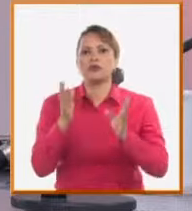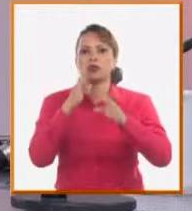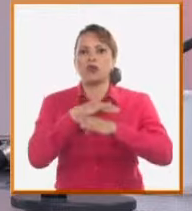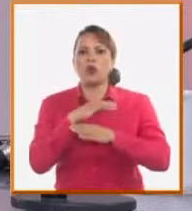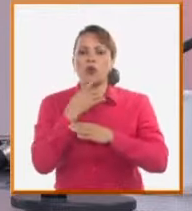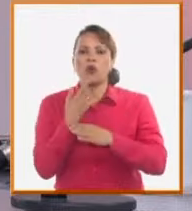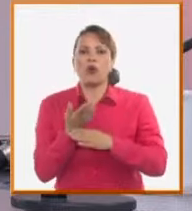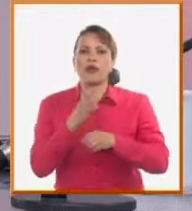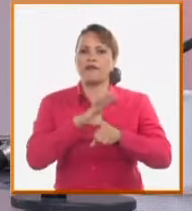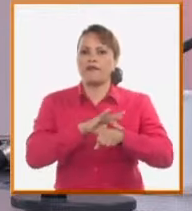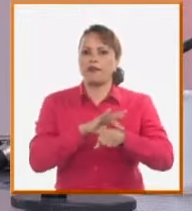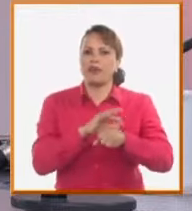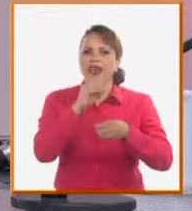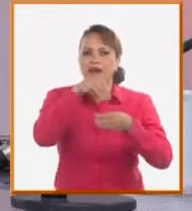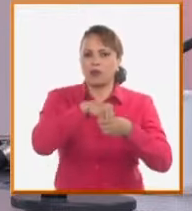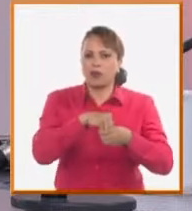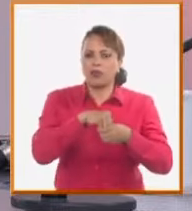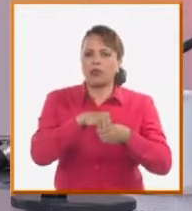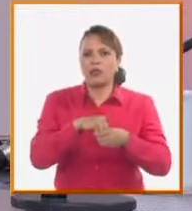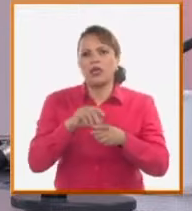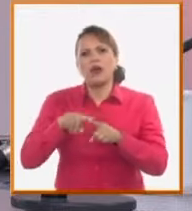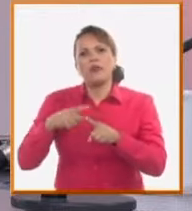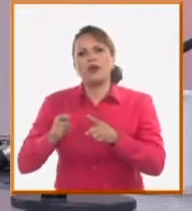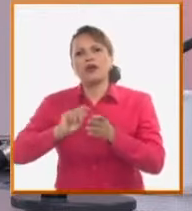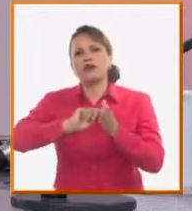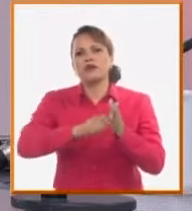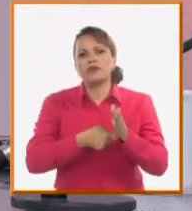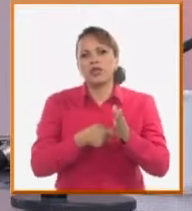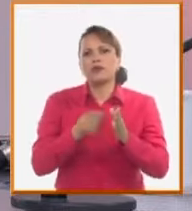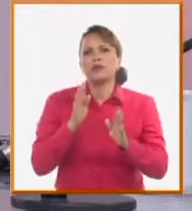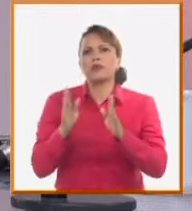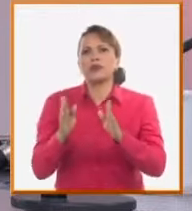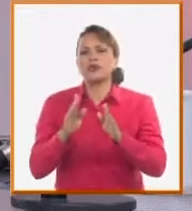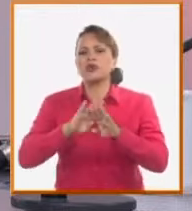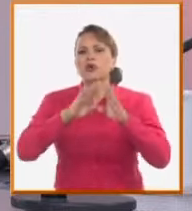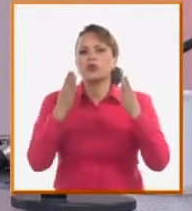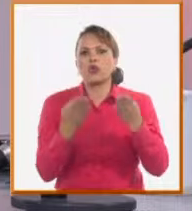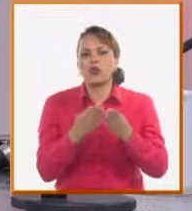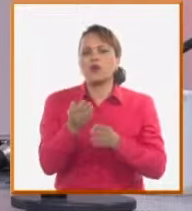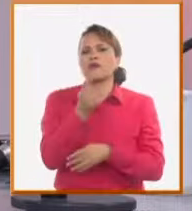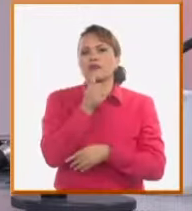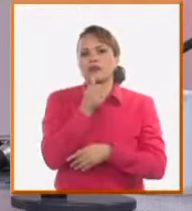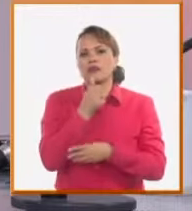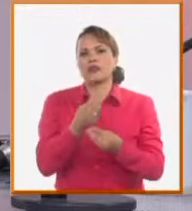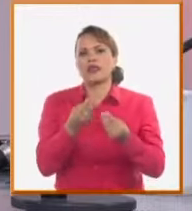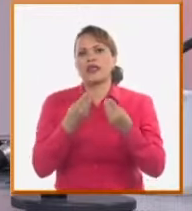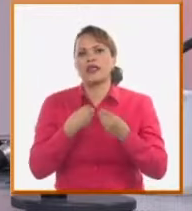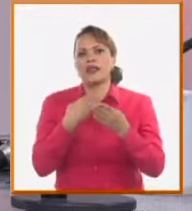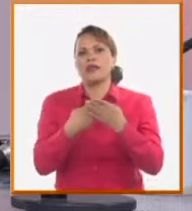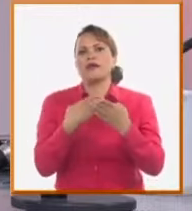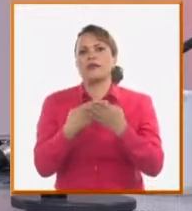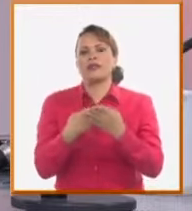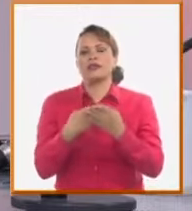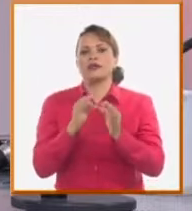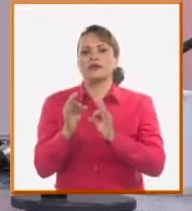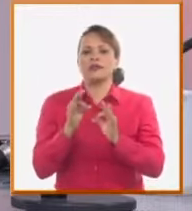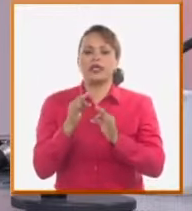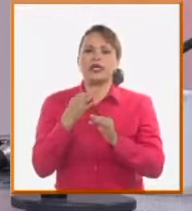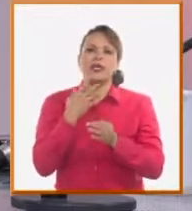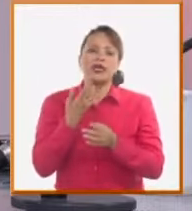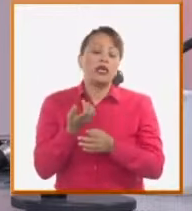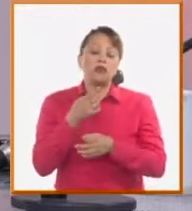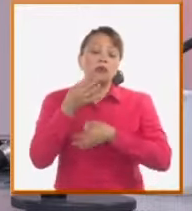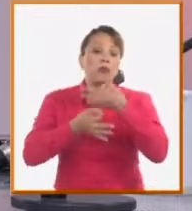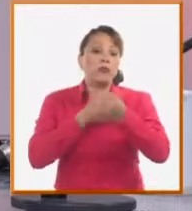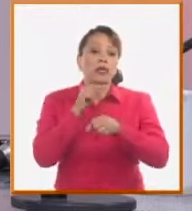ese padecimiento. ¿Por qué se firma un contrato parcial y no con todas las opciones y facilidades que da la entidad aseguradora? Pues eso no se explica